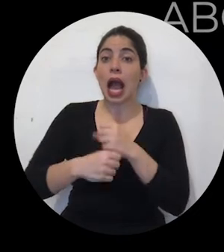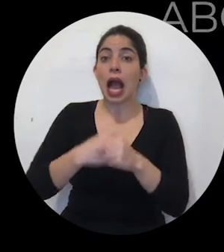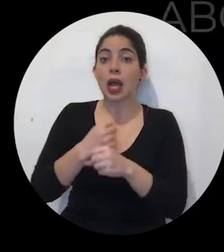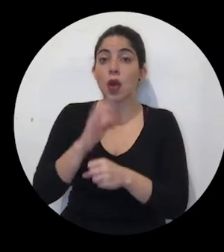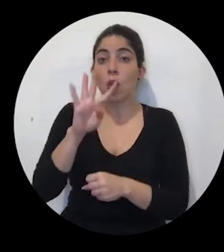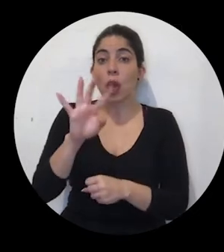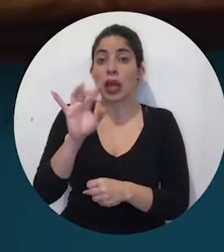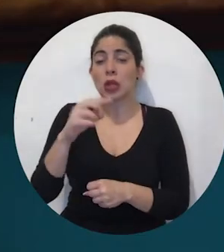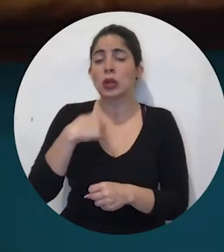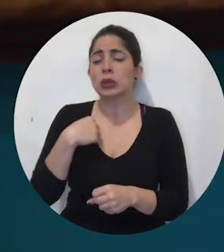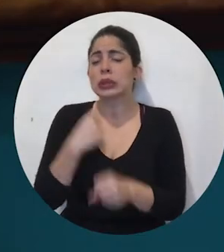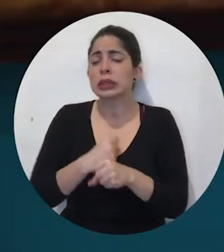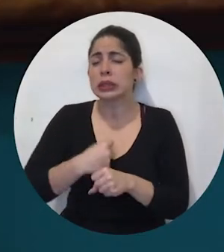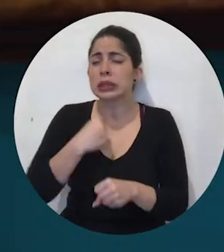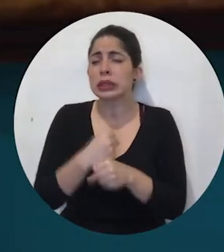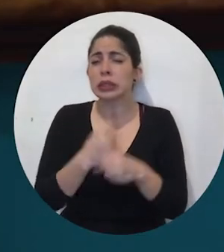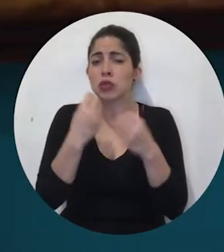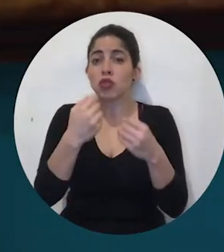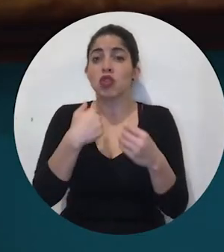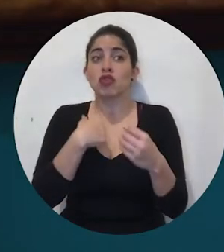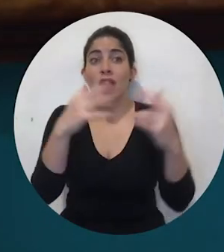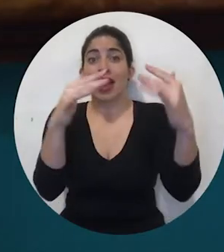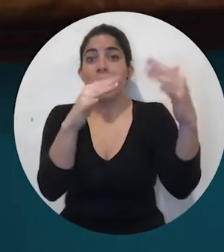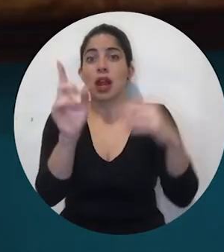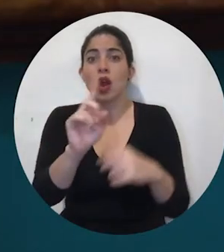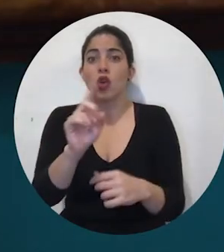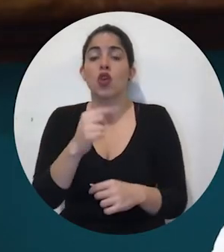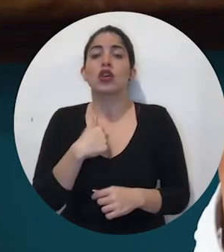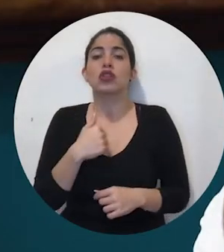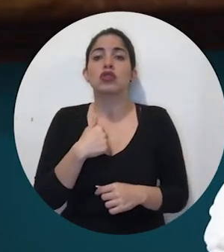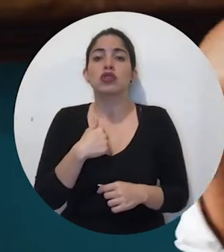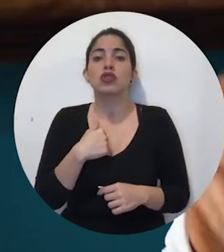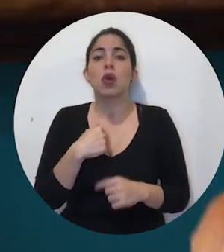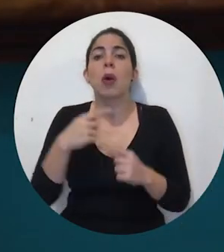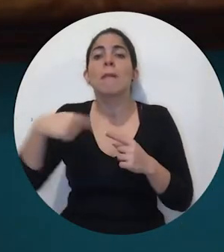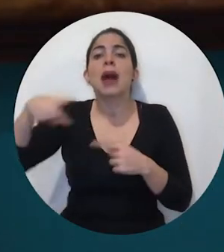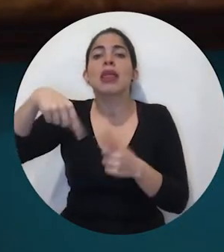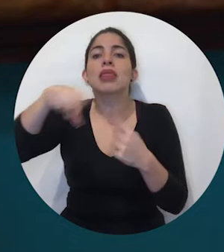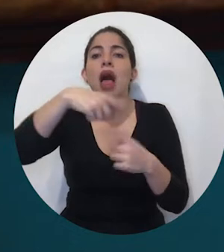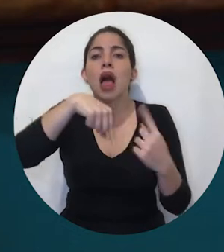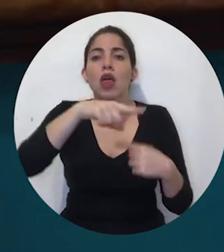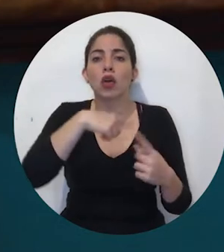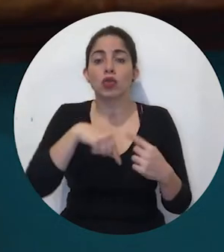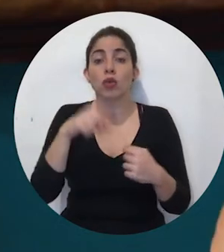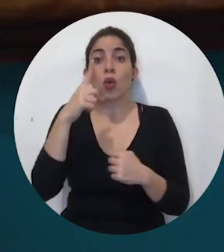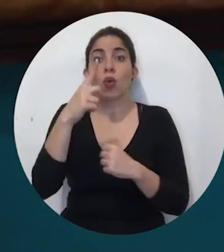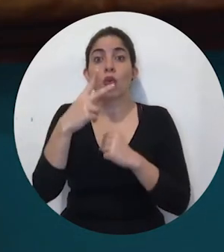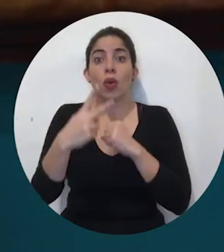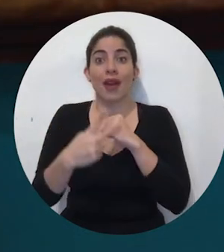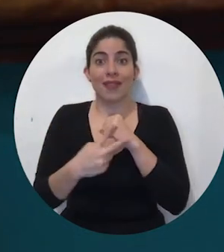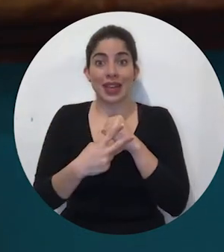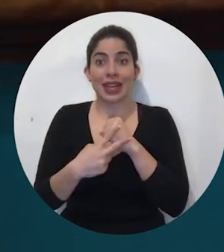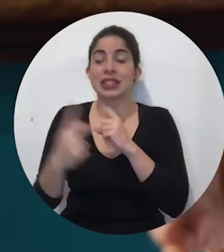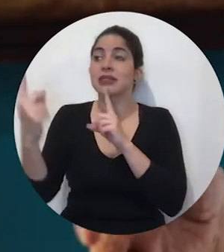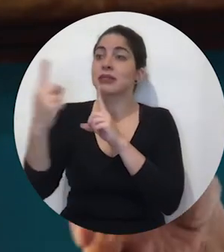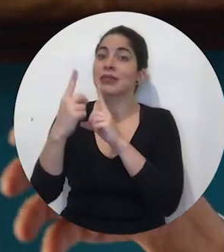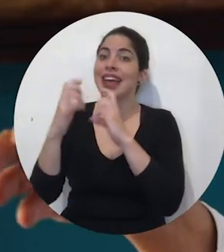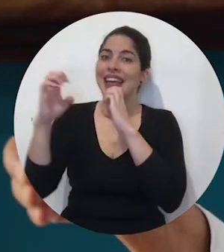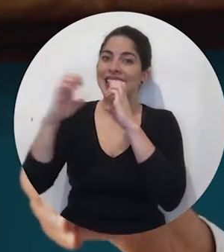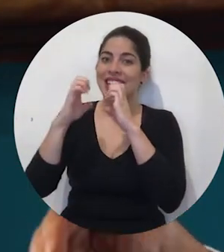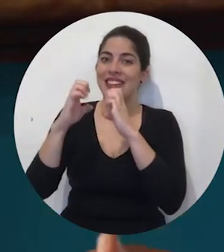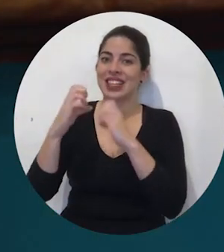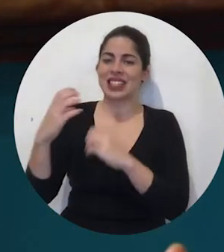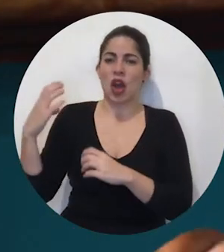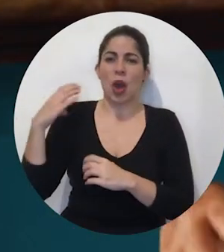En el 48 yo tuve mucho trabajo. No, yo no combatí porque es que yo fui el mandadero. Y una vez me hicieron